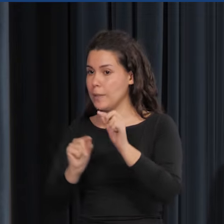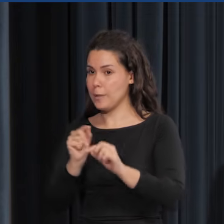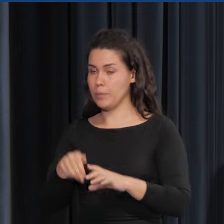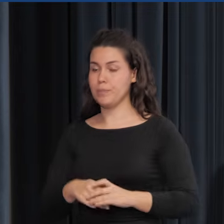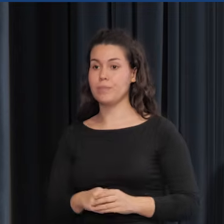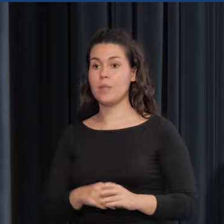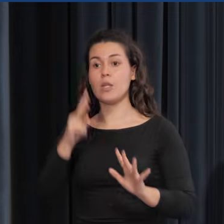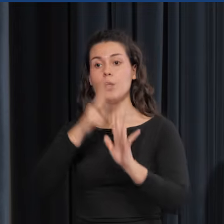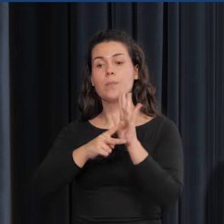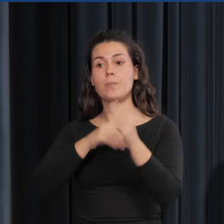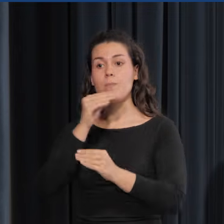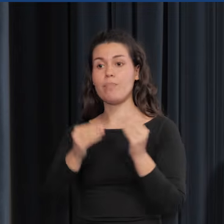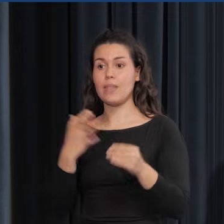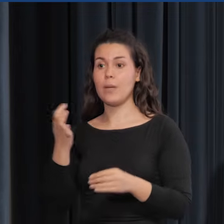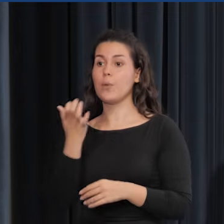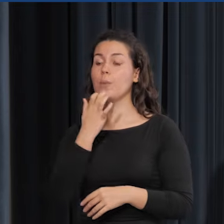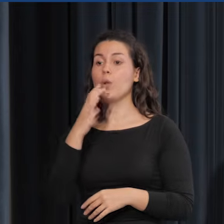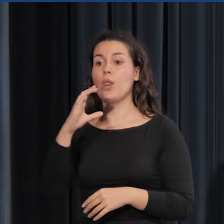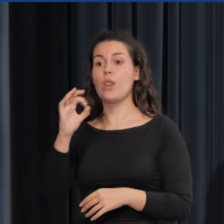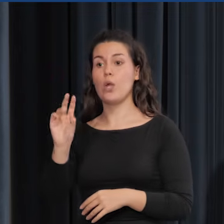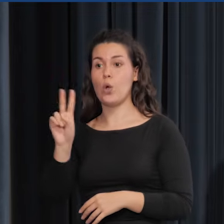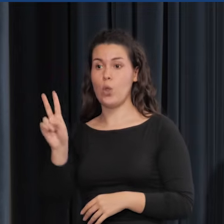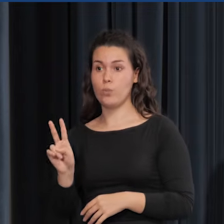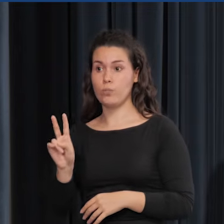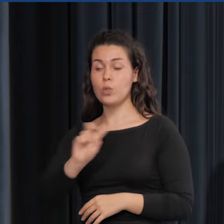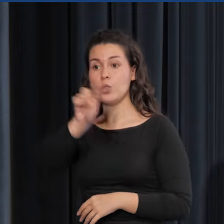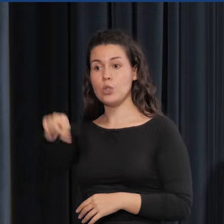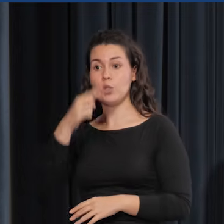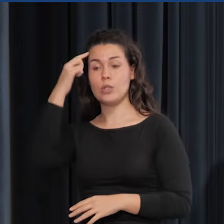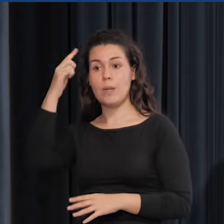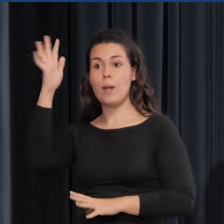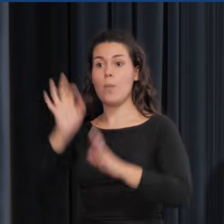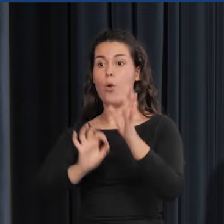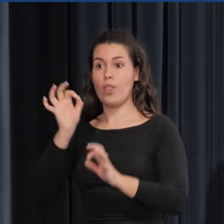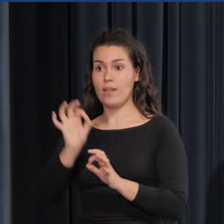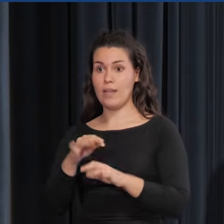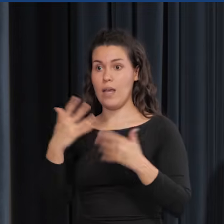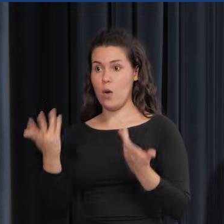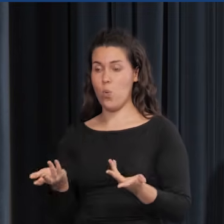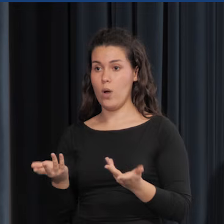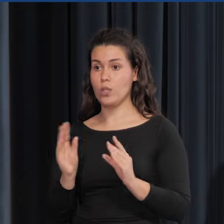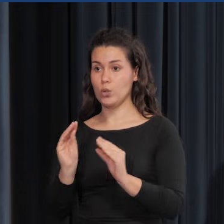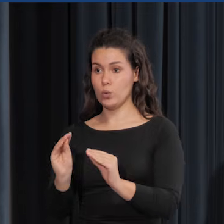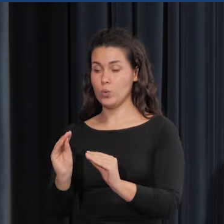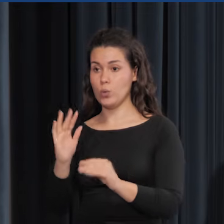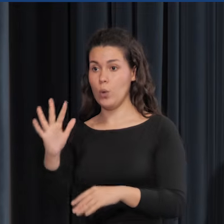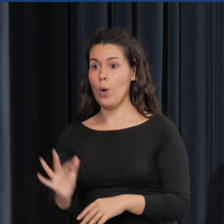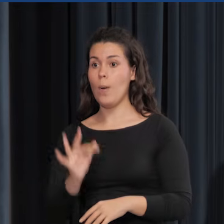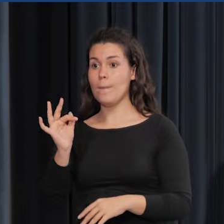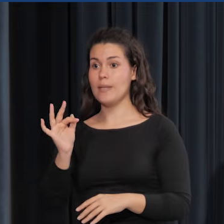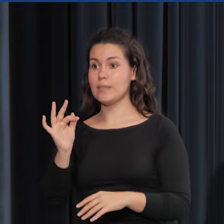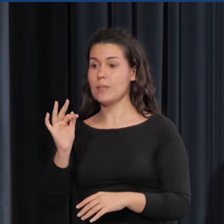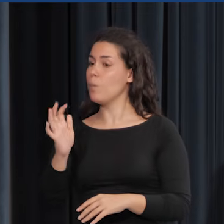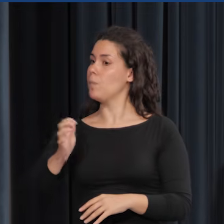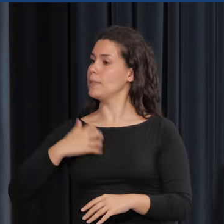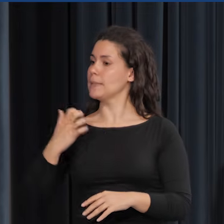ha tomado el CO2 porque es el que sabemos su tasa de generación y la tasa a partir de la cual empiezan a aparecer molestias,